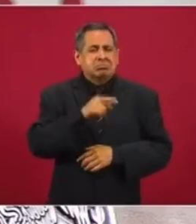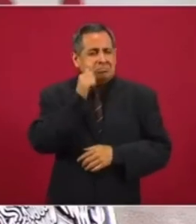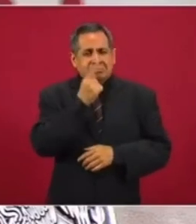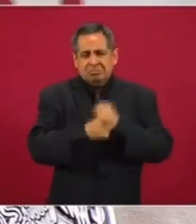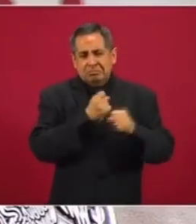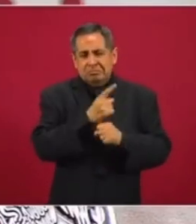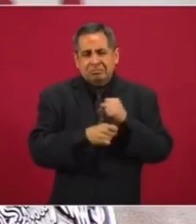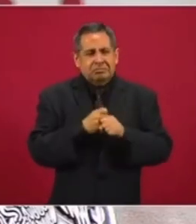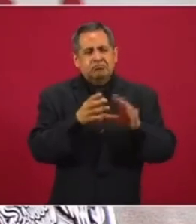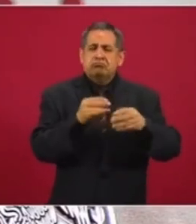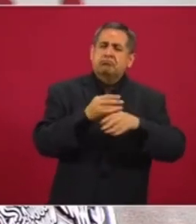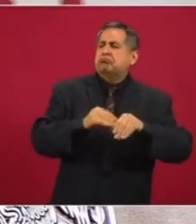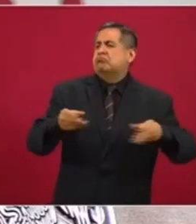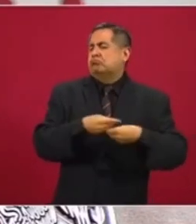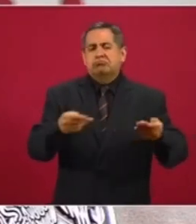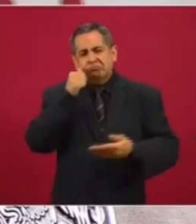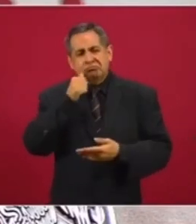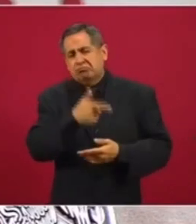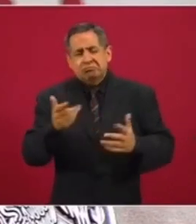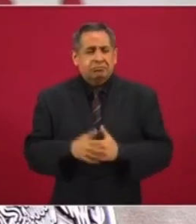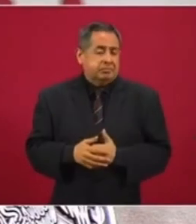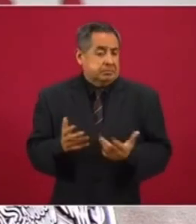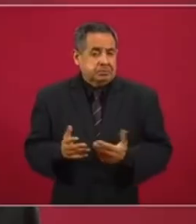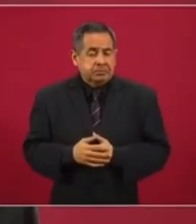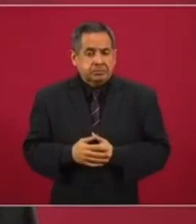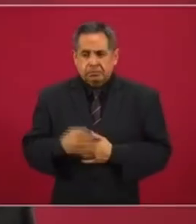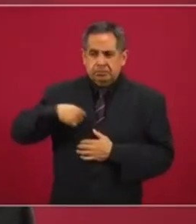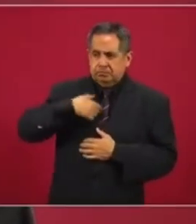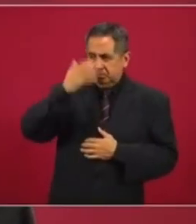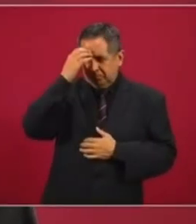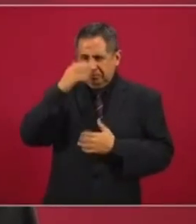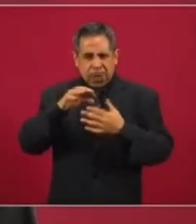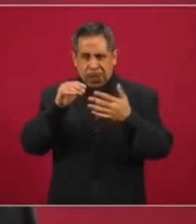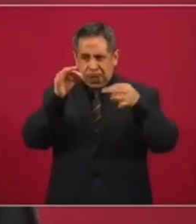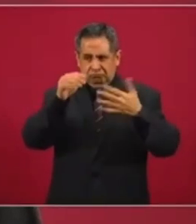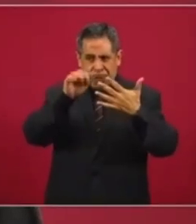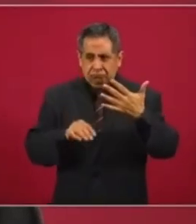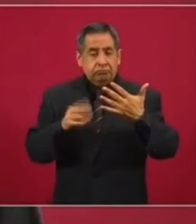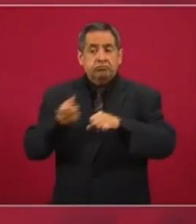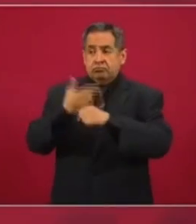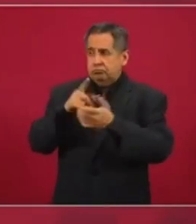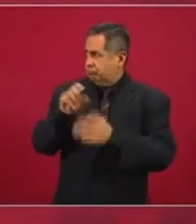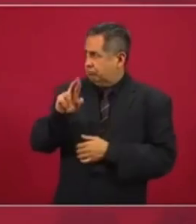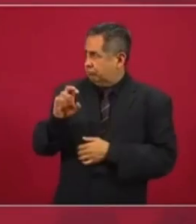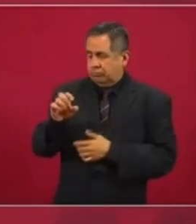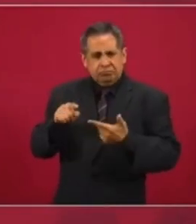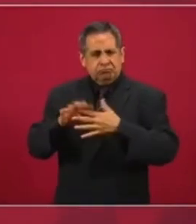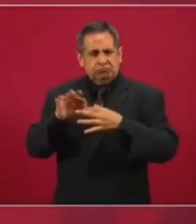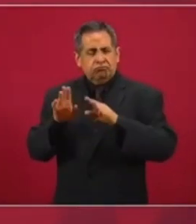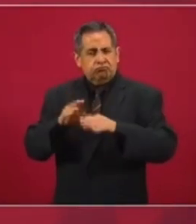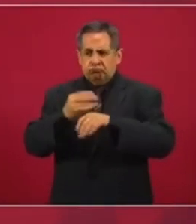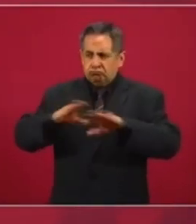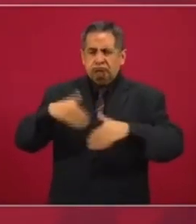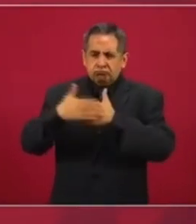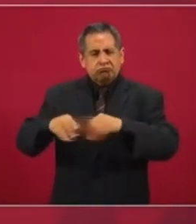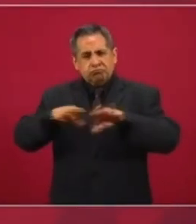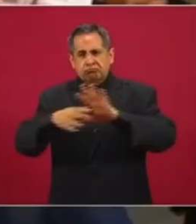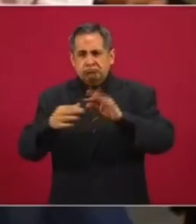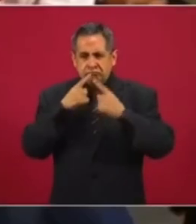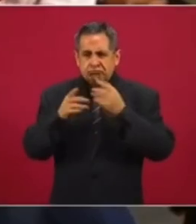tiempo, se rinde. Entonces, ya conozco el documento, la Secretaría de Relaciones Exteriores va a emitir un